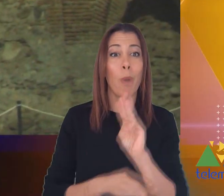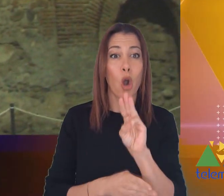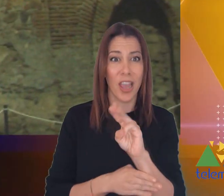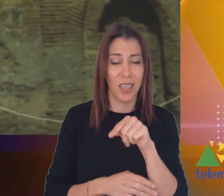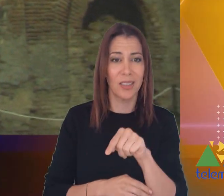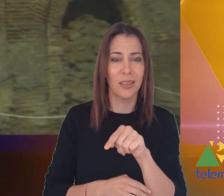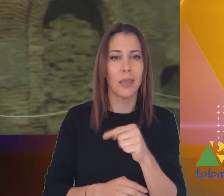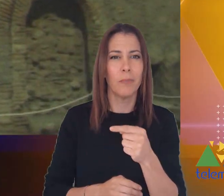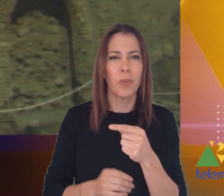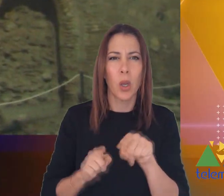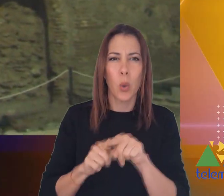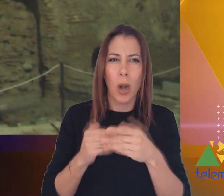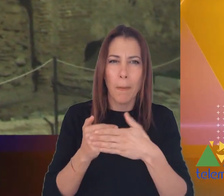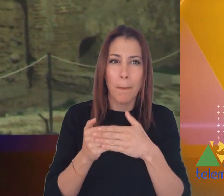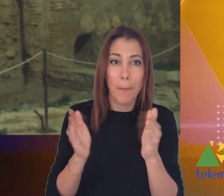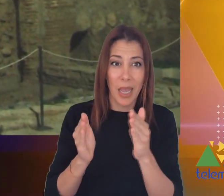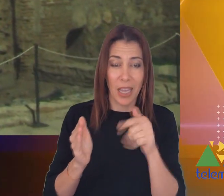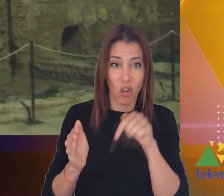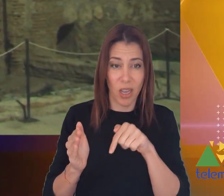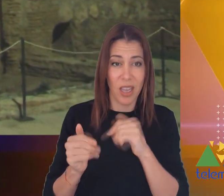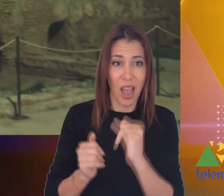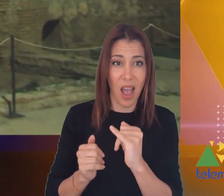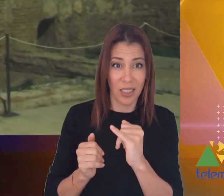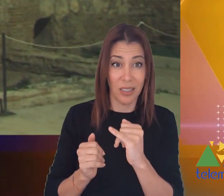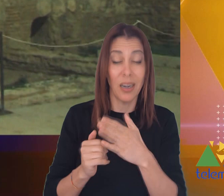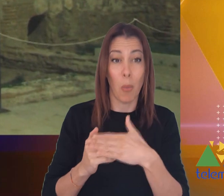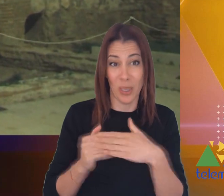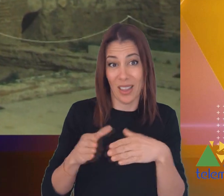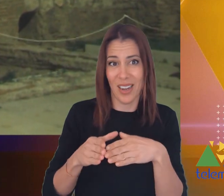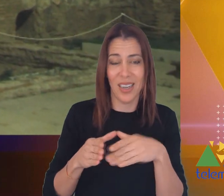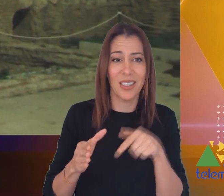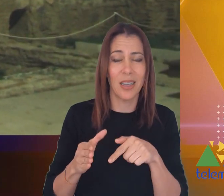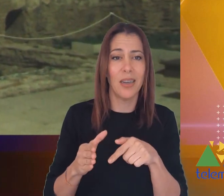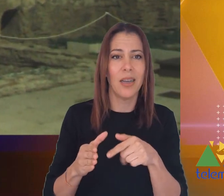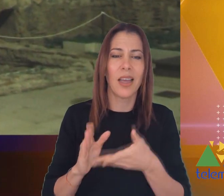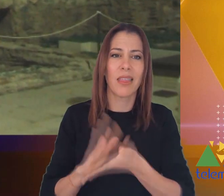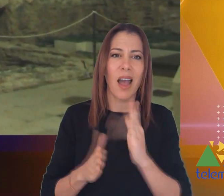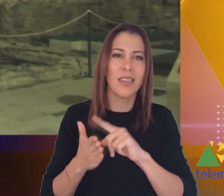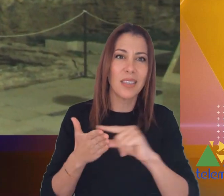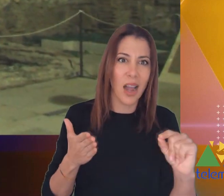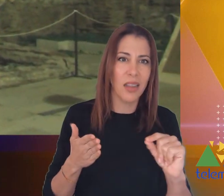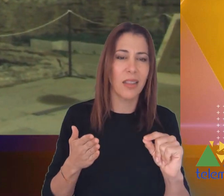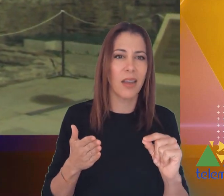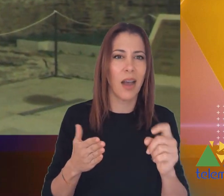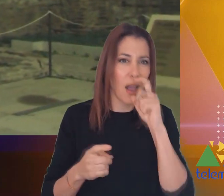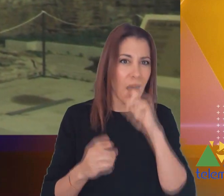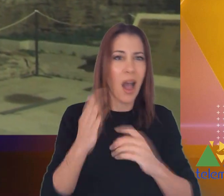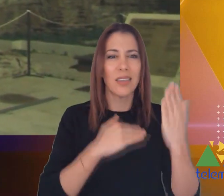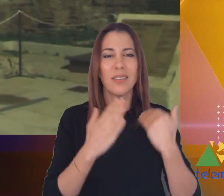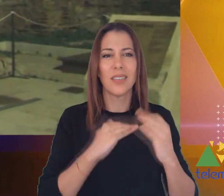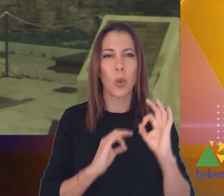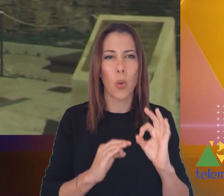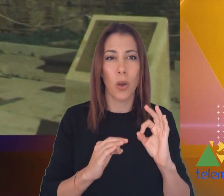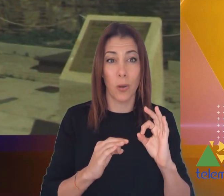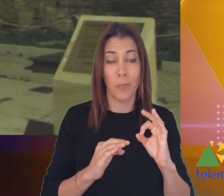esa pequeña portada que tenemos aquí en la puerta de la iglesia, que daba salida a lo que era el antiguo compás de